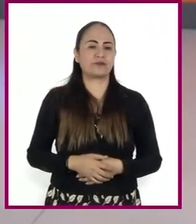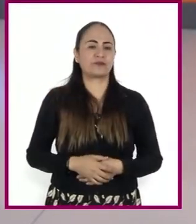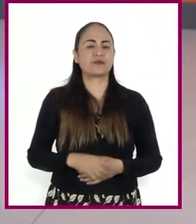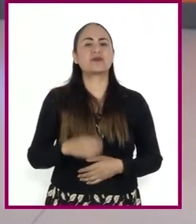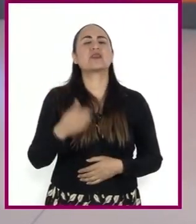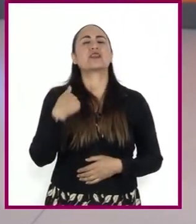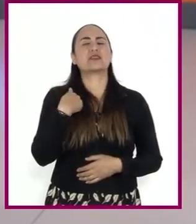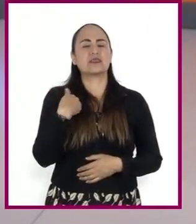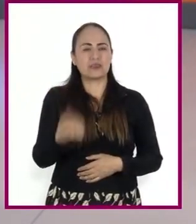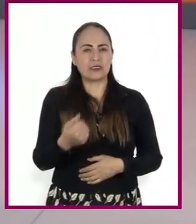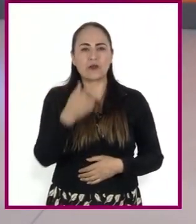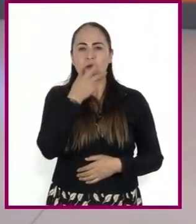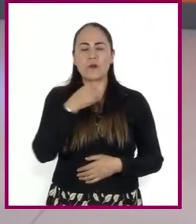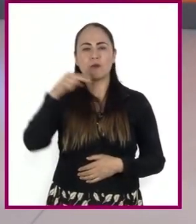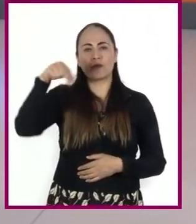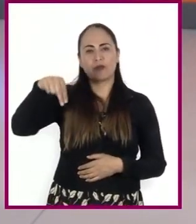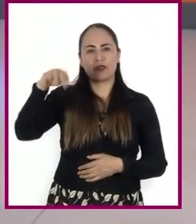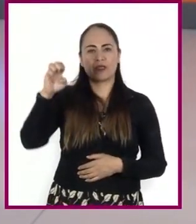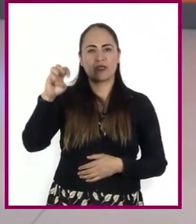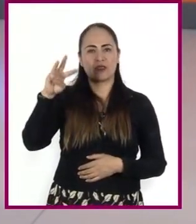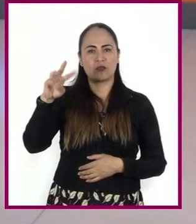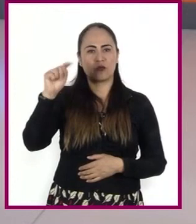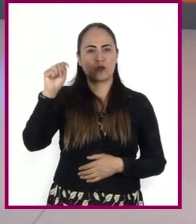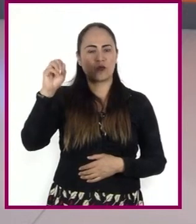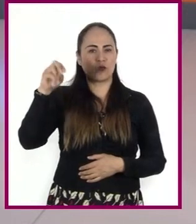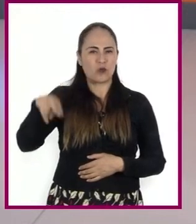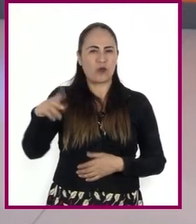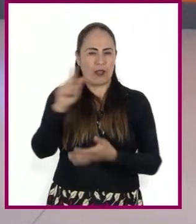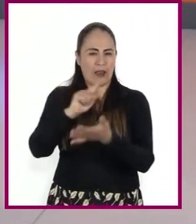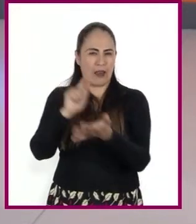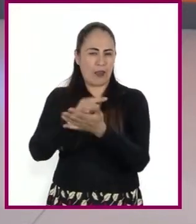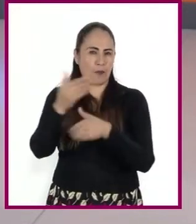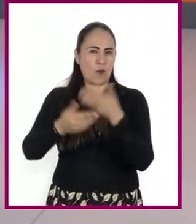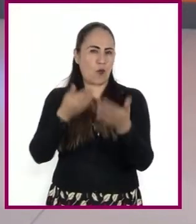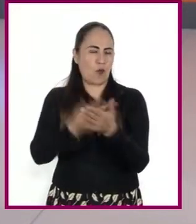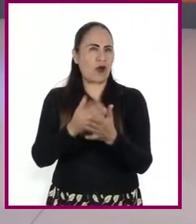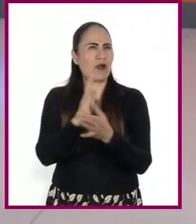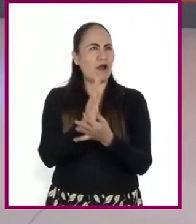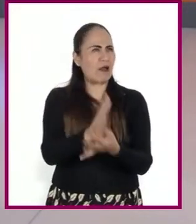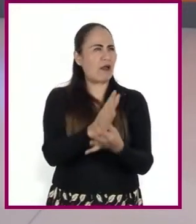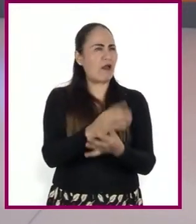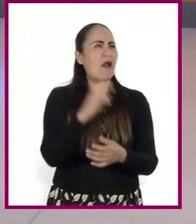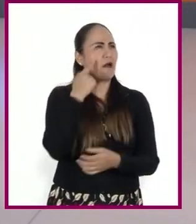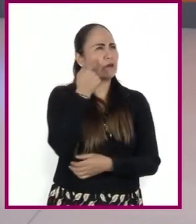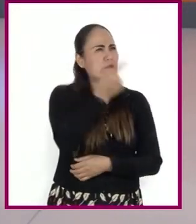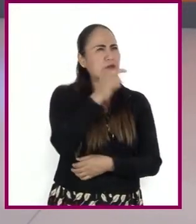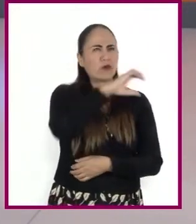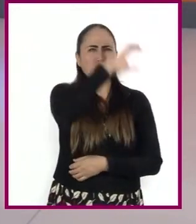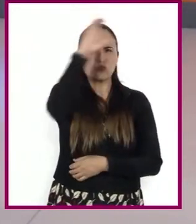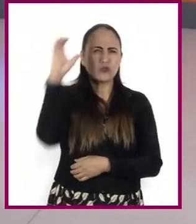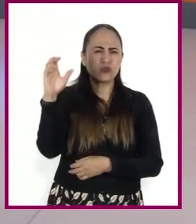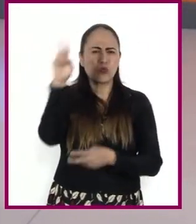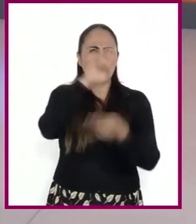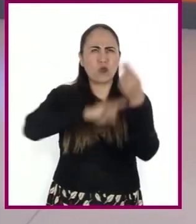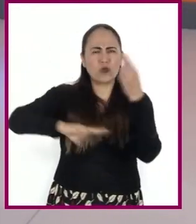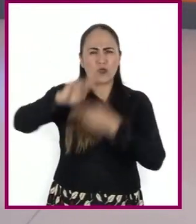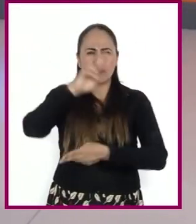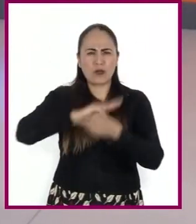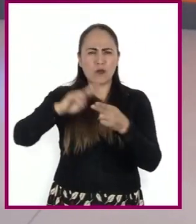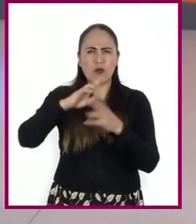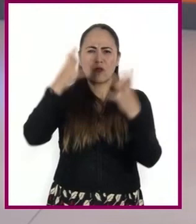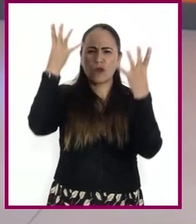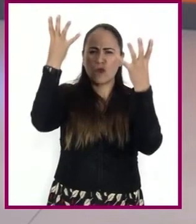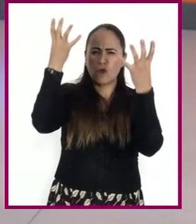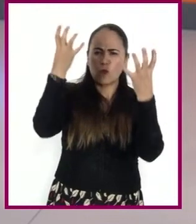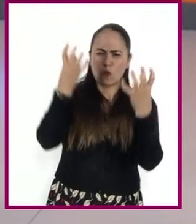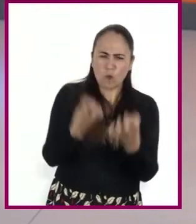comprendí que Isaac Newton propuso esta ley dándole sentido a muchos fenómenos que suceden en el universo, como la fuerza de gravedad,